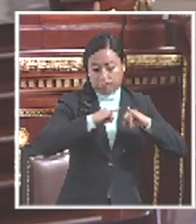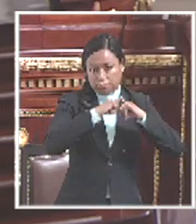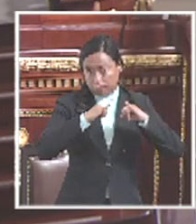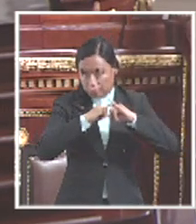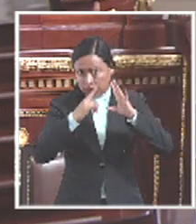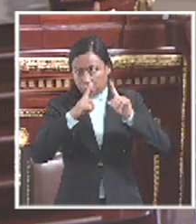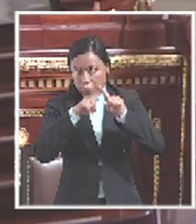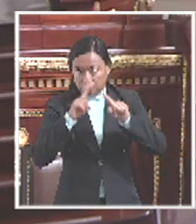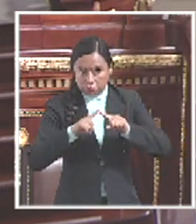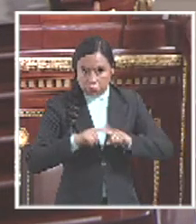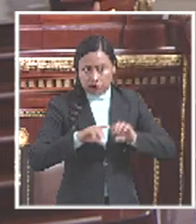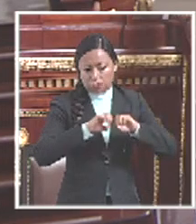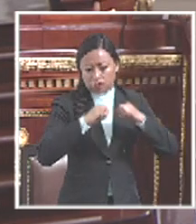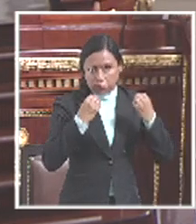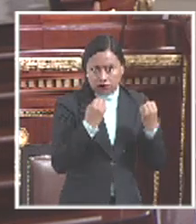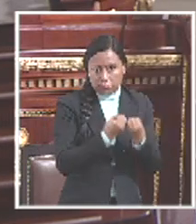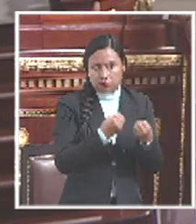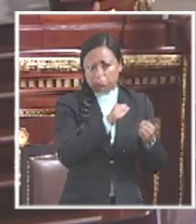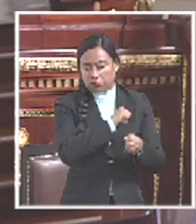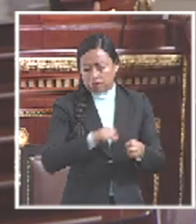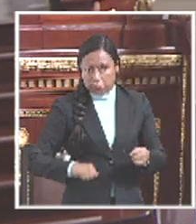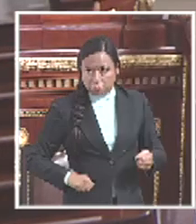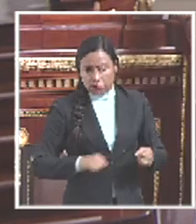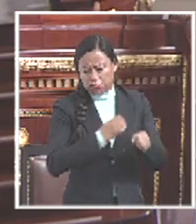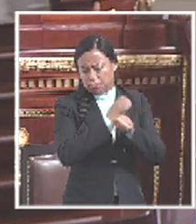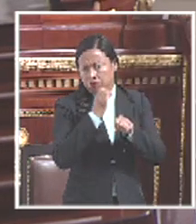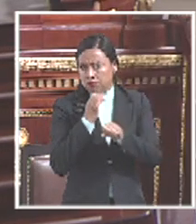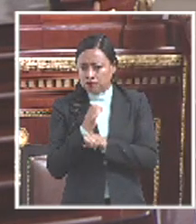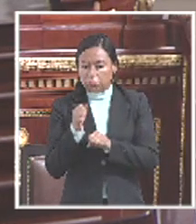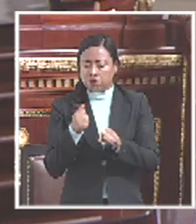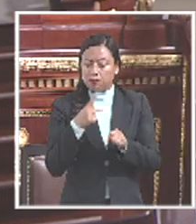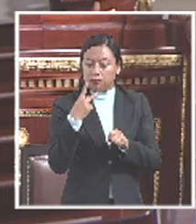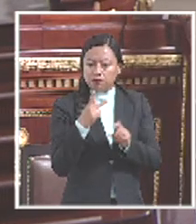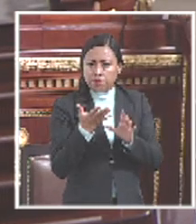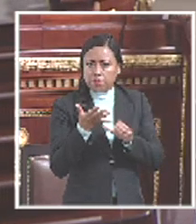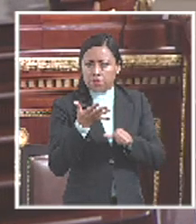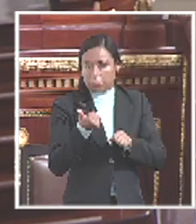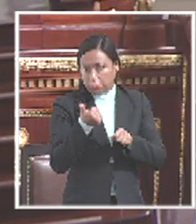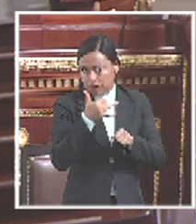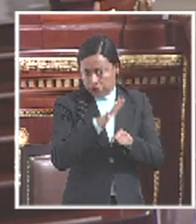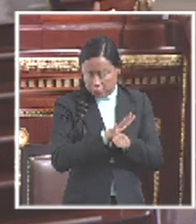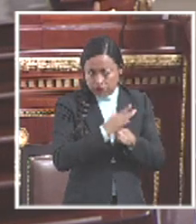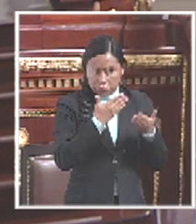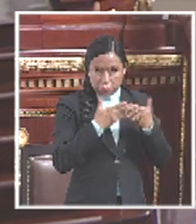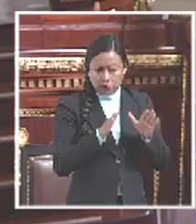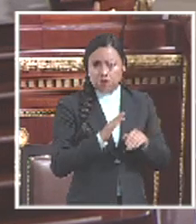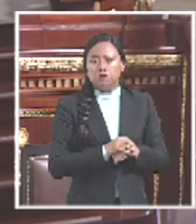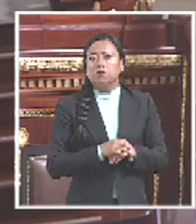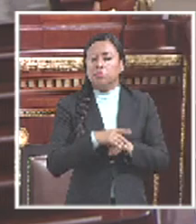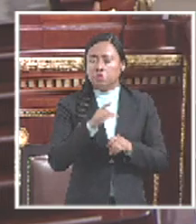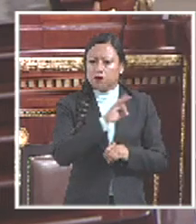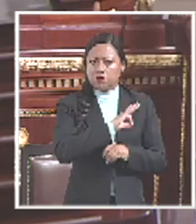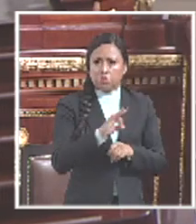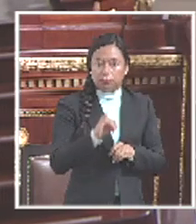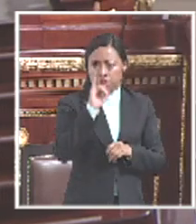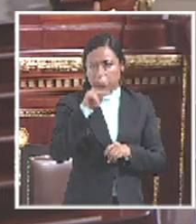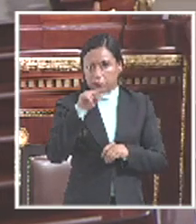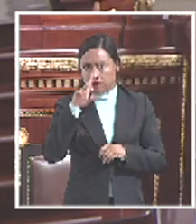desconcentrados, alcaldías y entidades de la administración pública a acatar la circular INDEPEDI